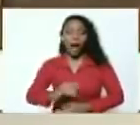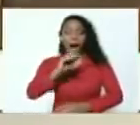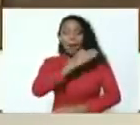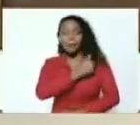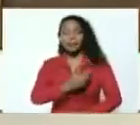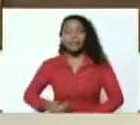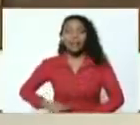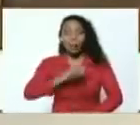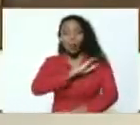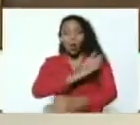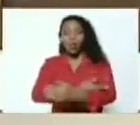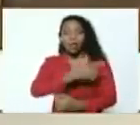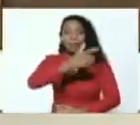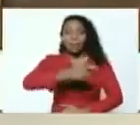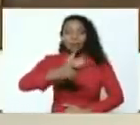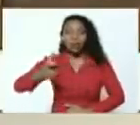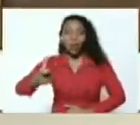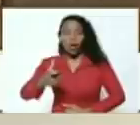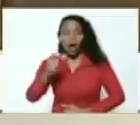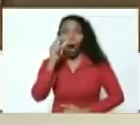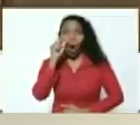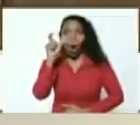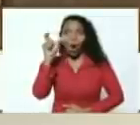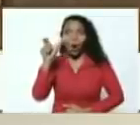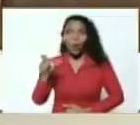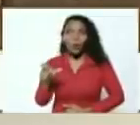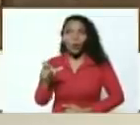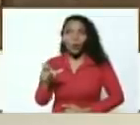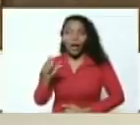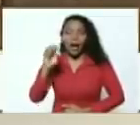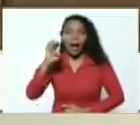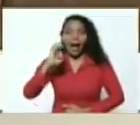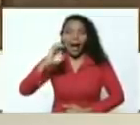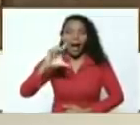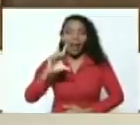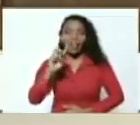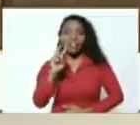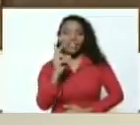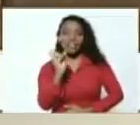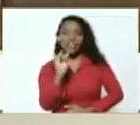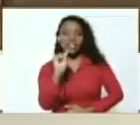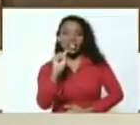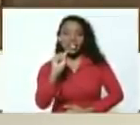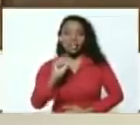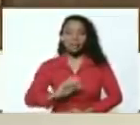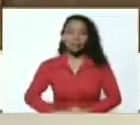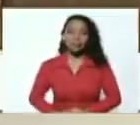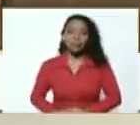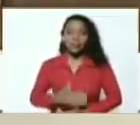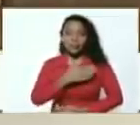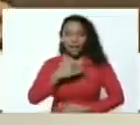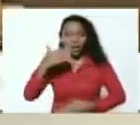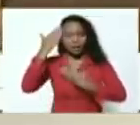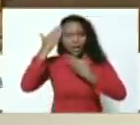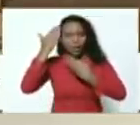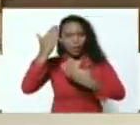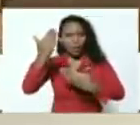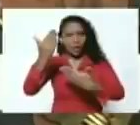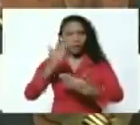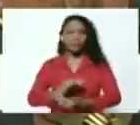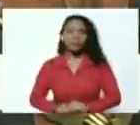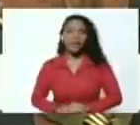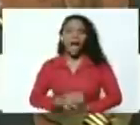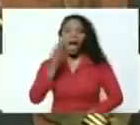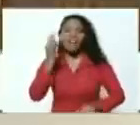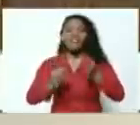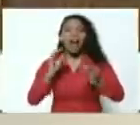Ciudadano, doctor Elvis Huidrobo Amoroso. Quiero saludar al